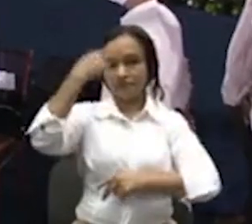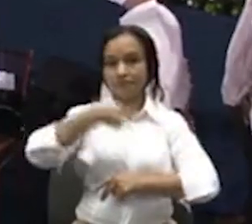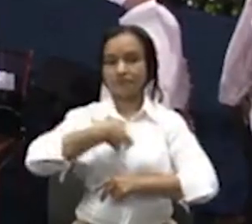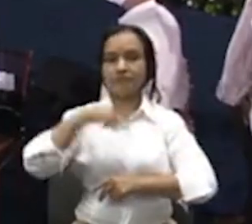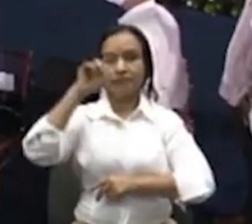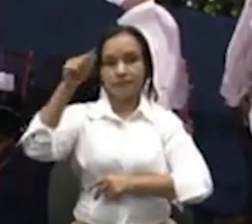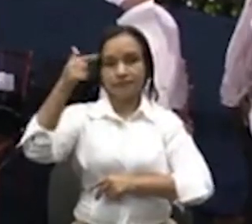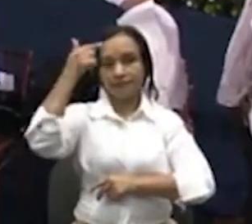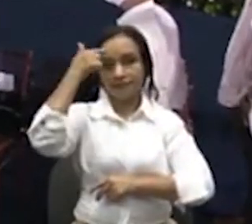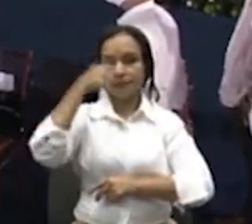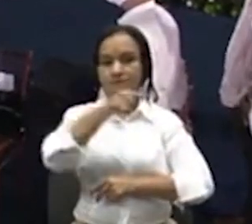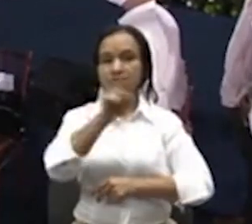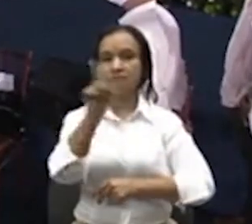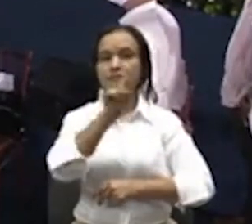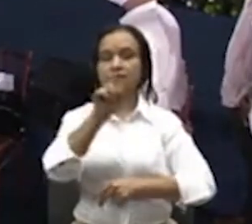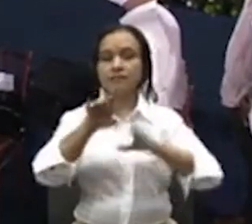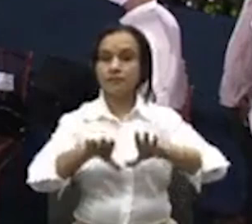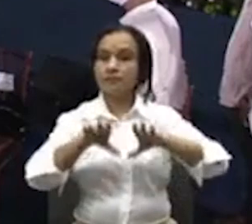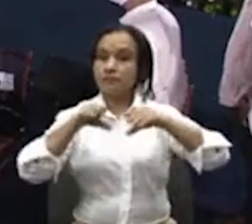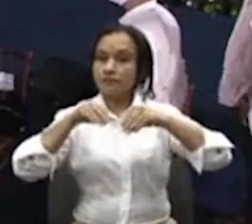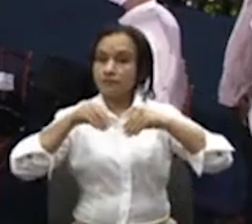salvadoreñas.